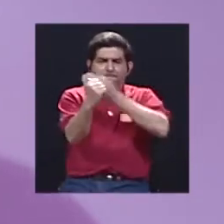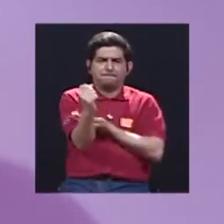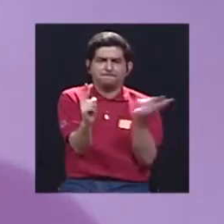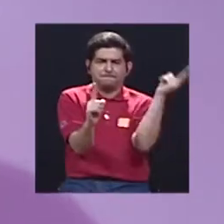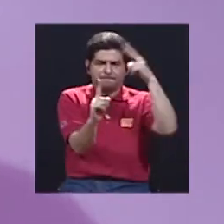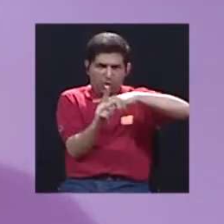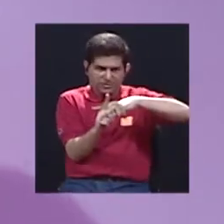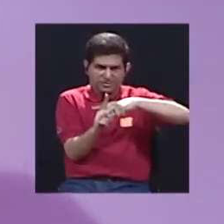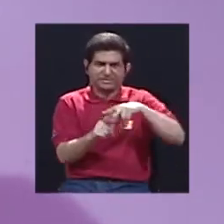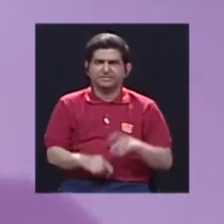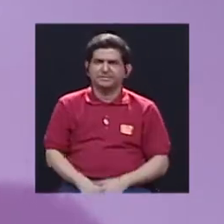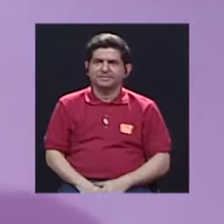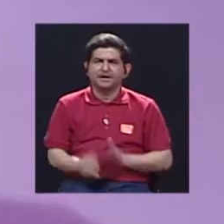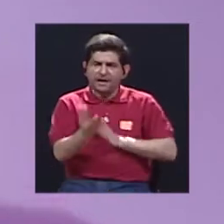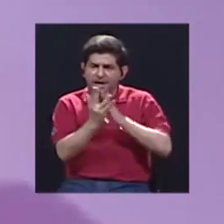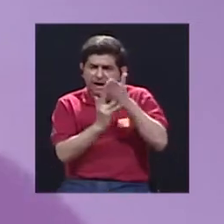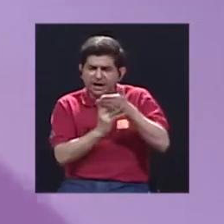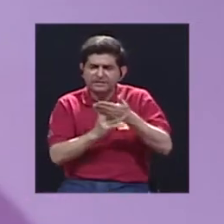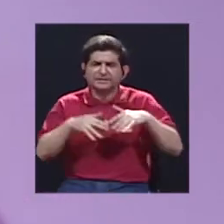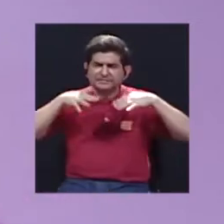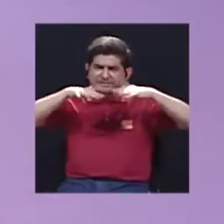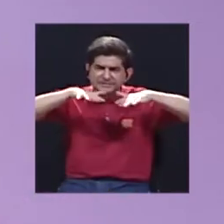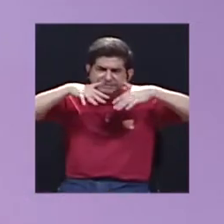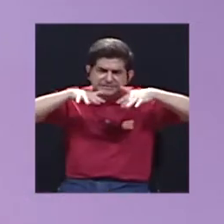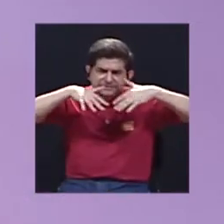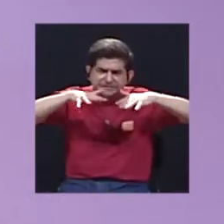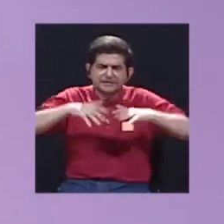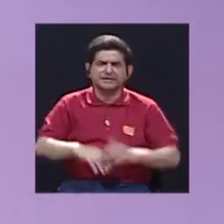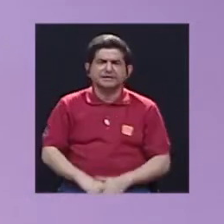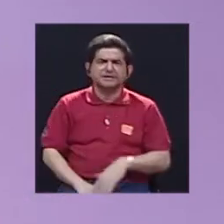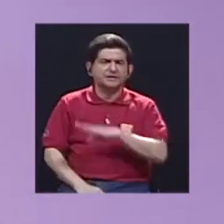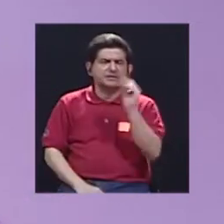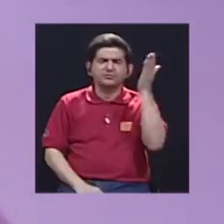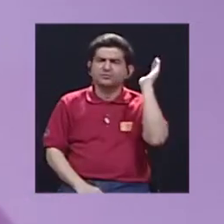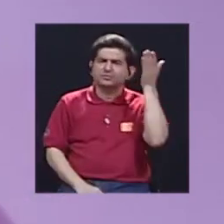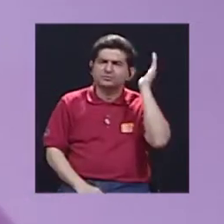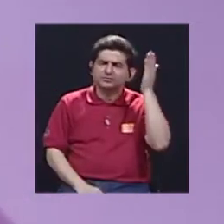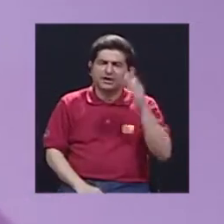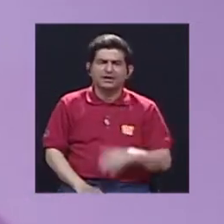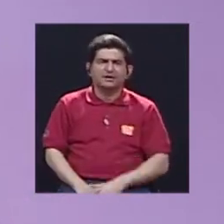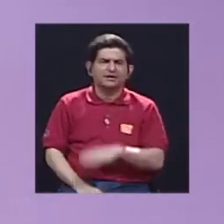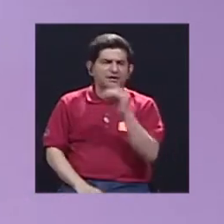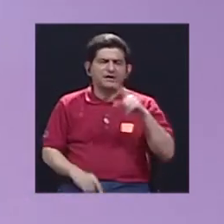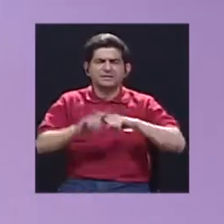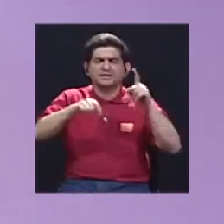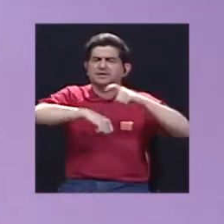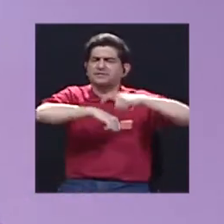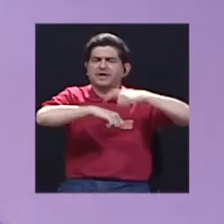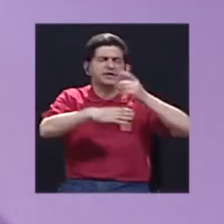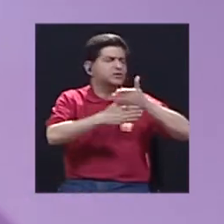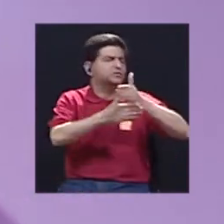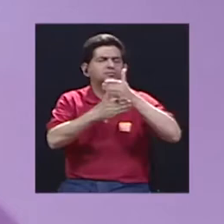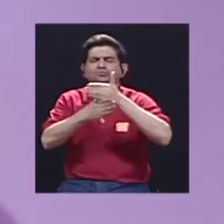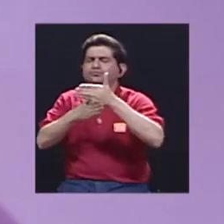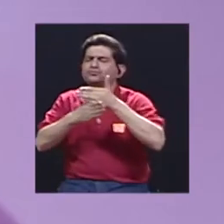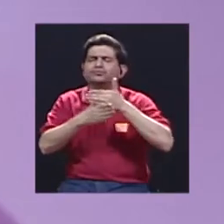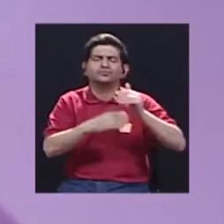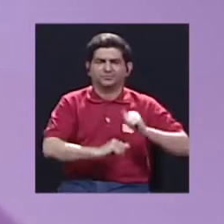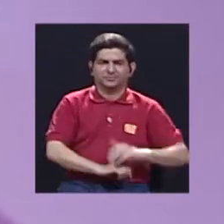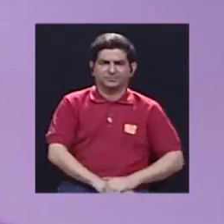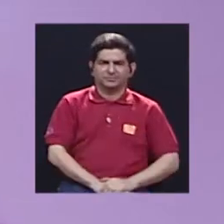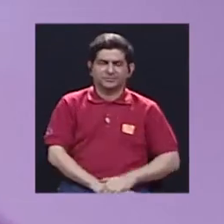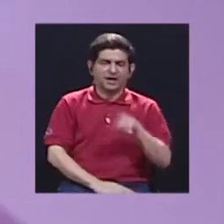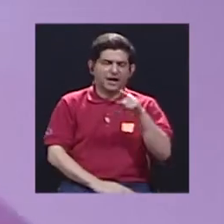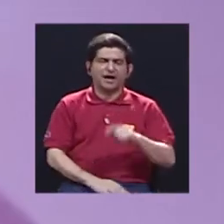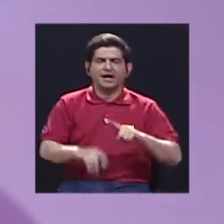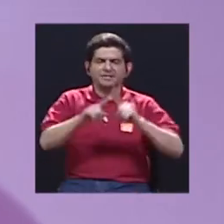través del tejido, a través de las charlas, a través de los ratos compartidos, se